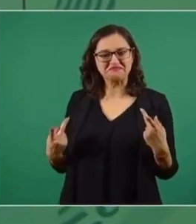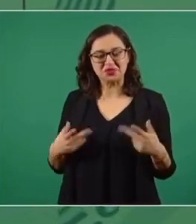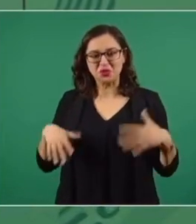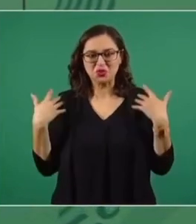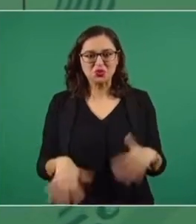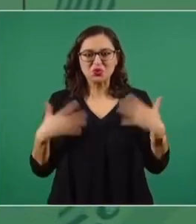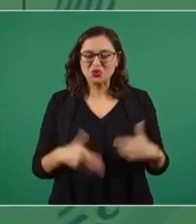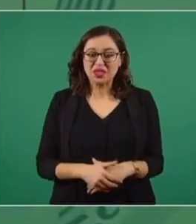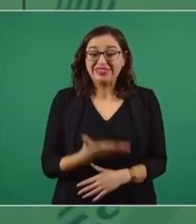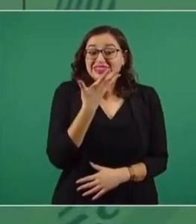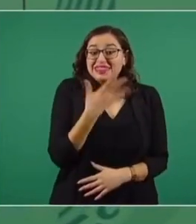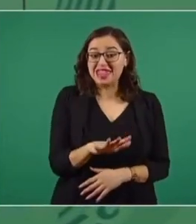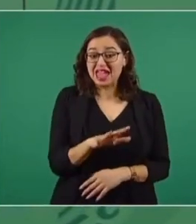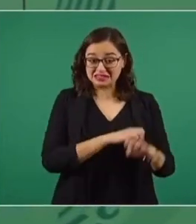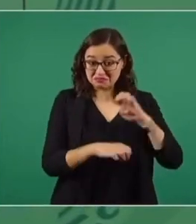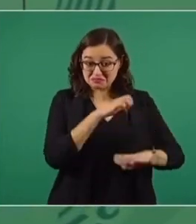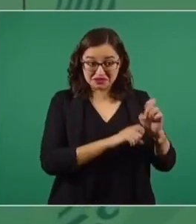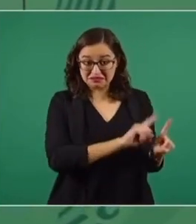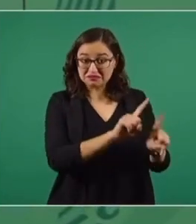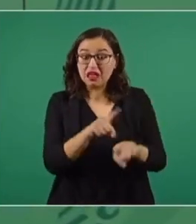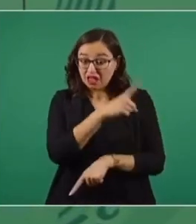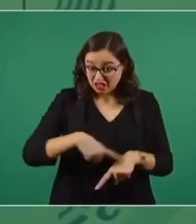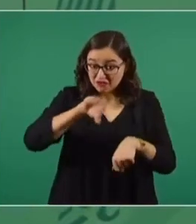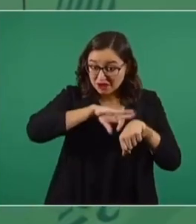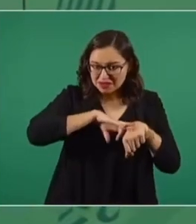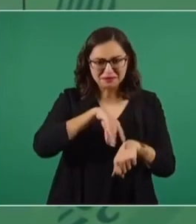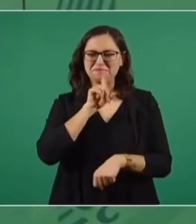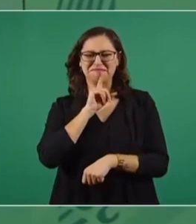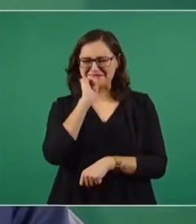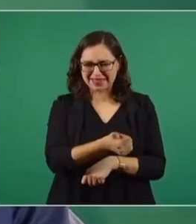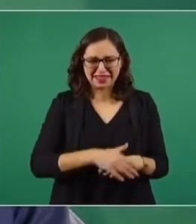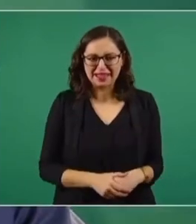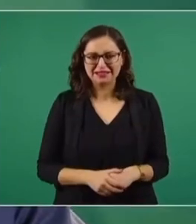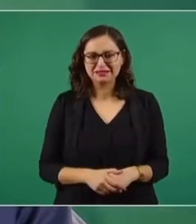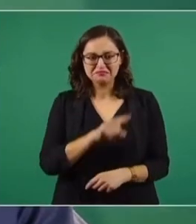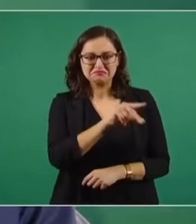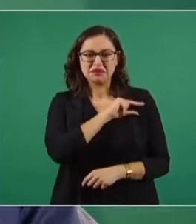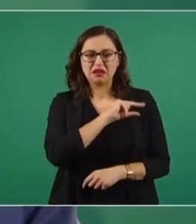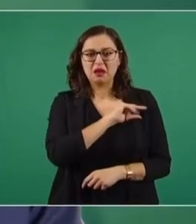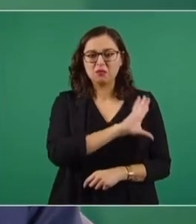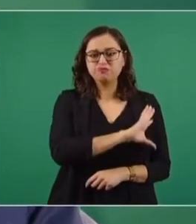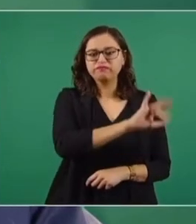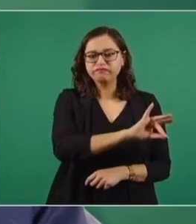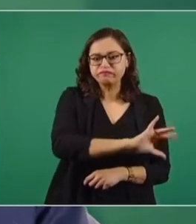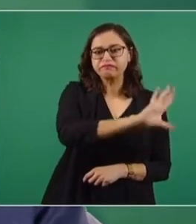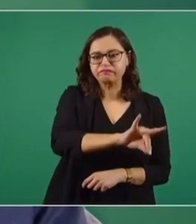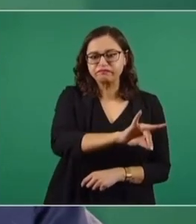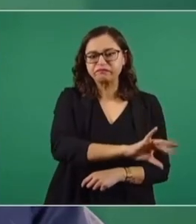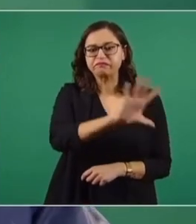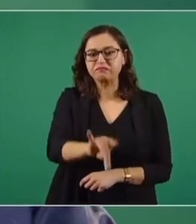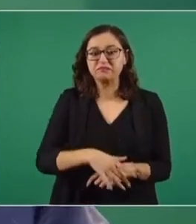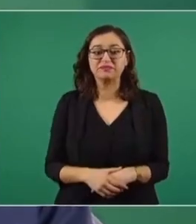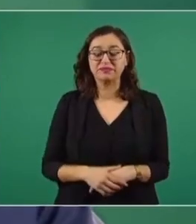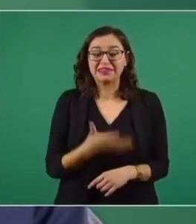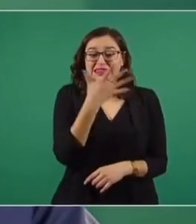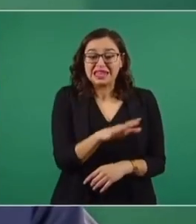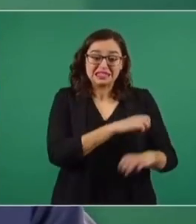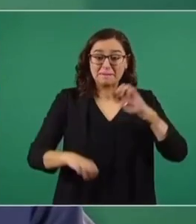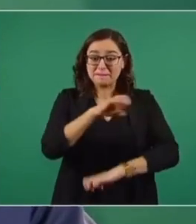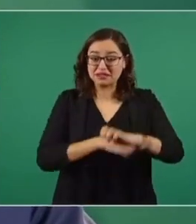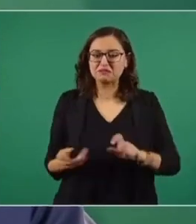10, que ni siquiera eran laboratorios, sino intermediarias, que vendían 100 mil millones de pesos, 10,